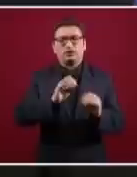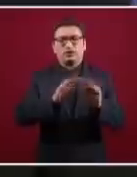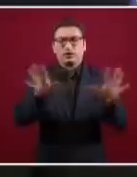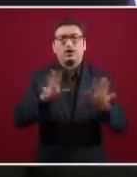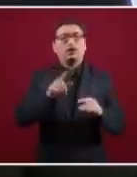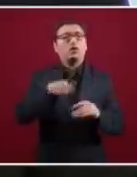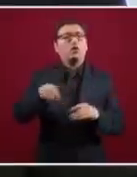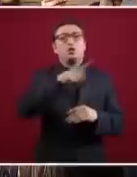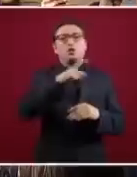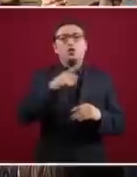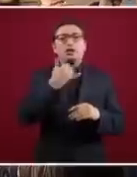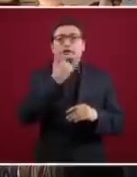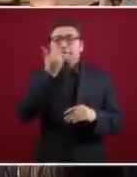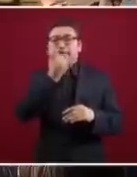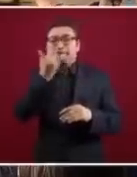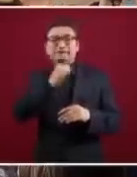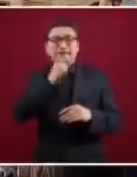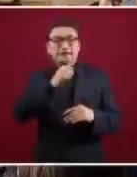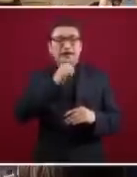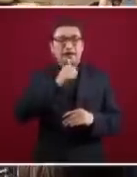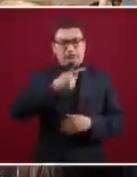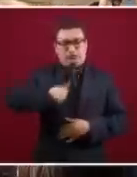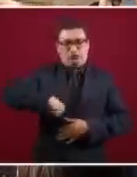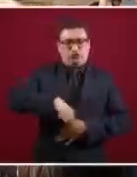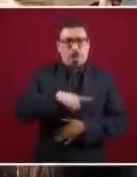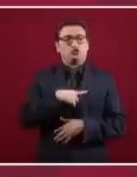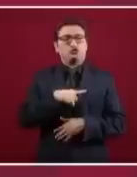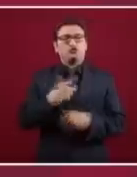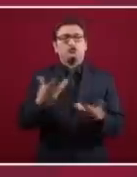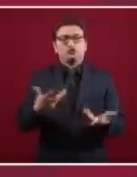ninguna equivocación y nosotros